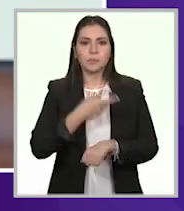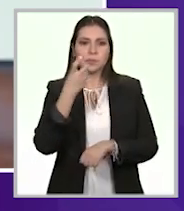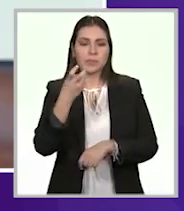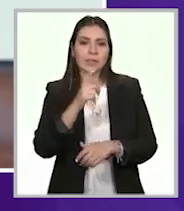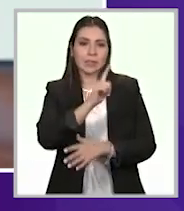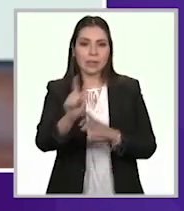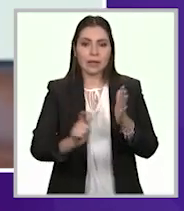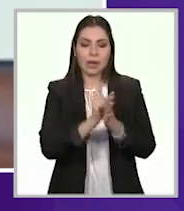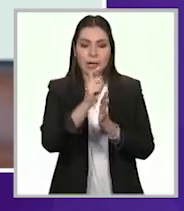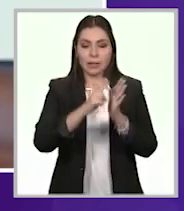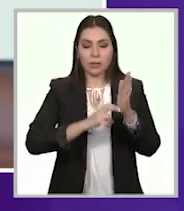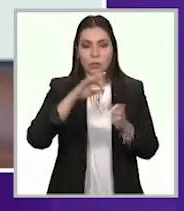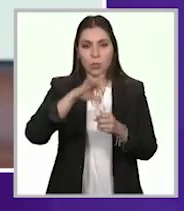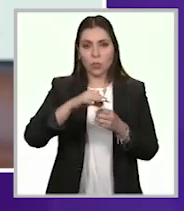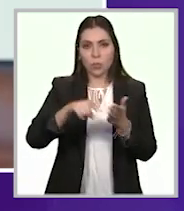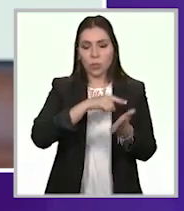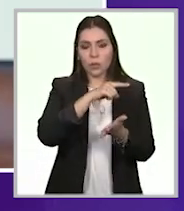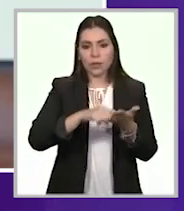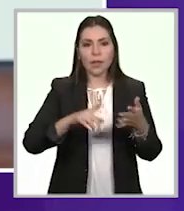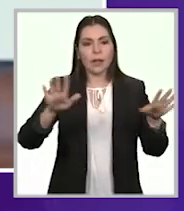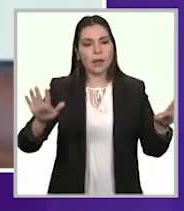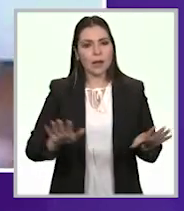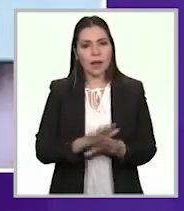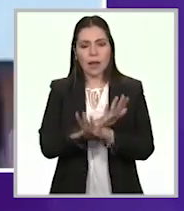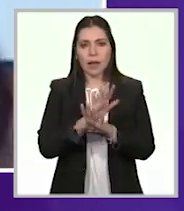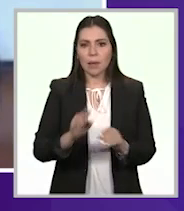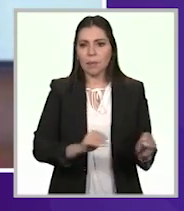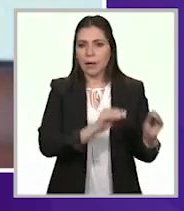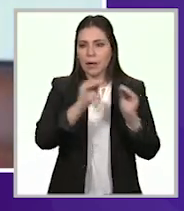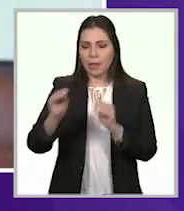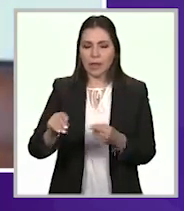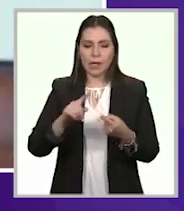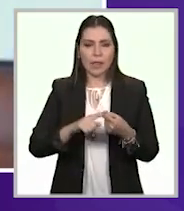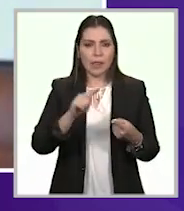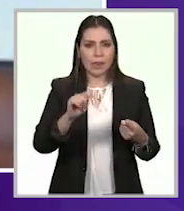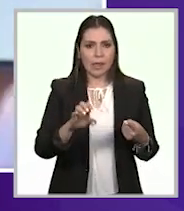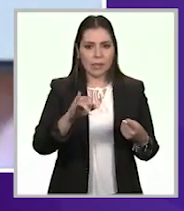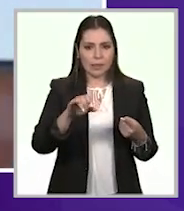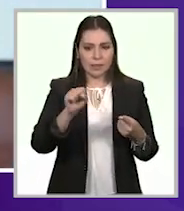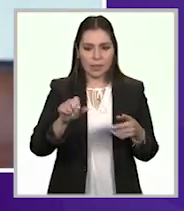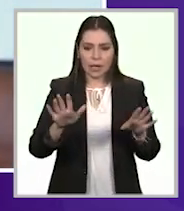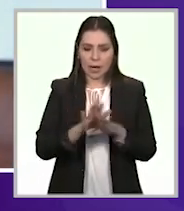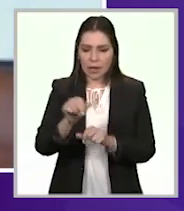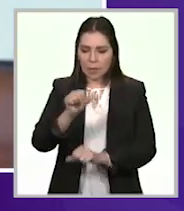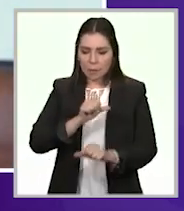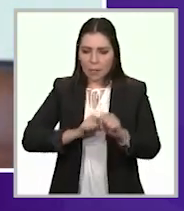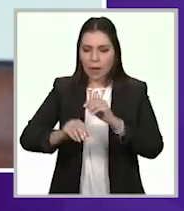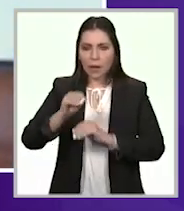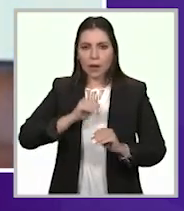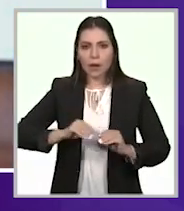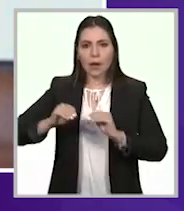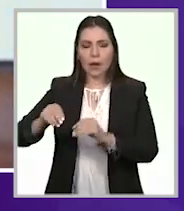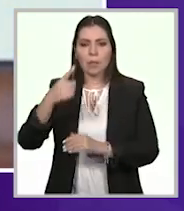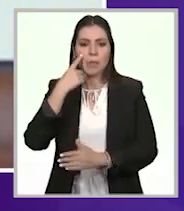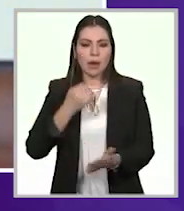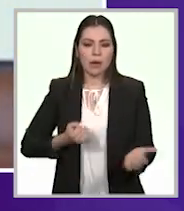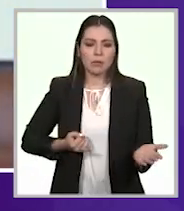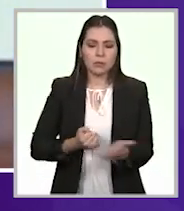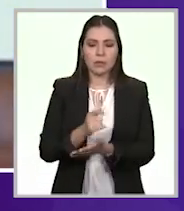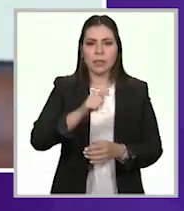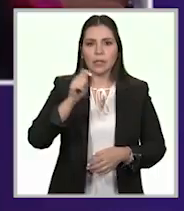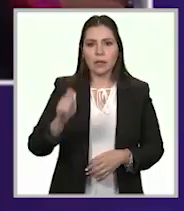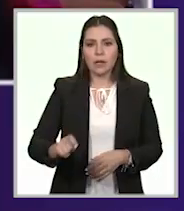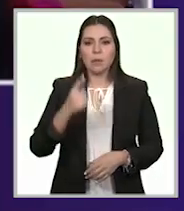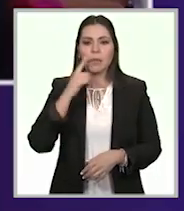judicial modifica esta comprensión de movernos de las tesis por reiteración a movernos a un sistema